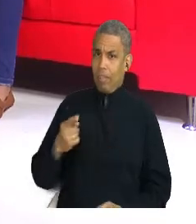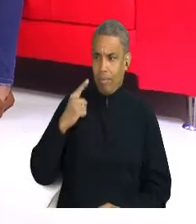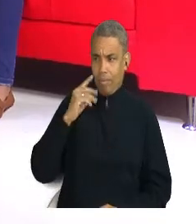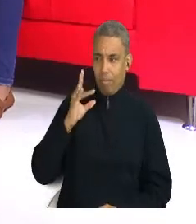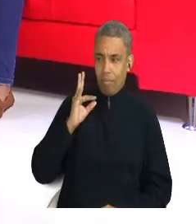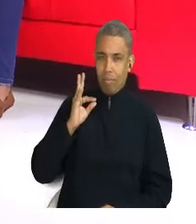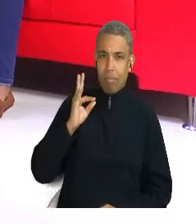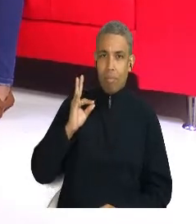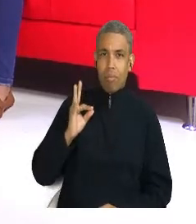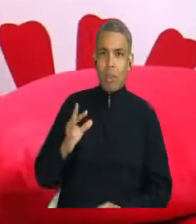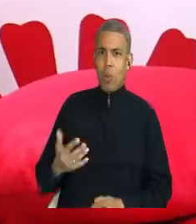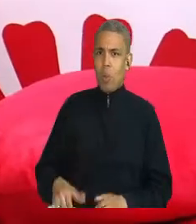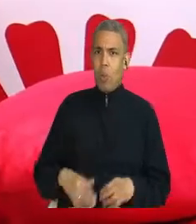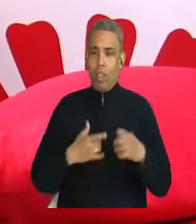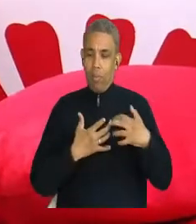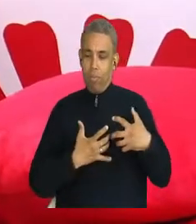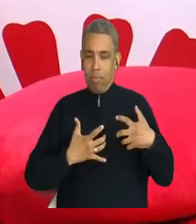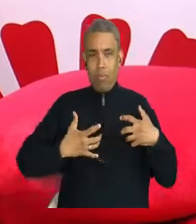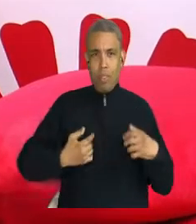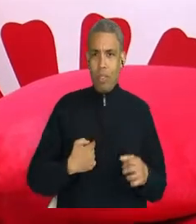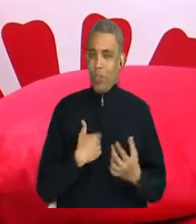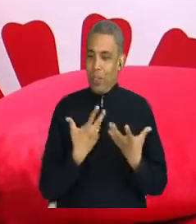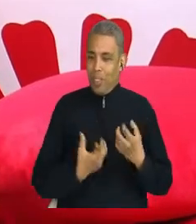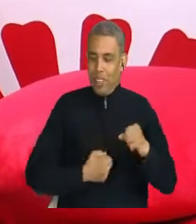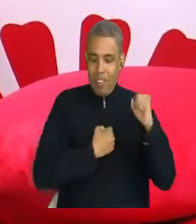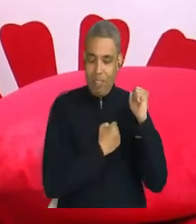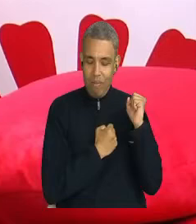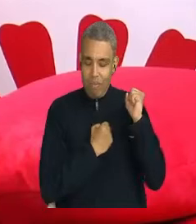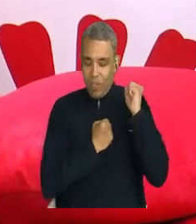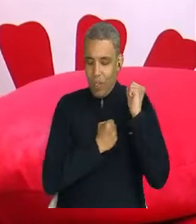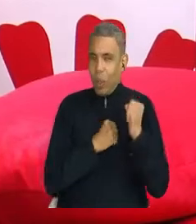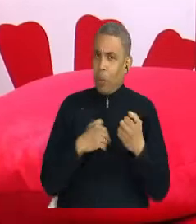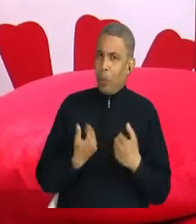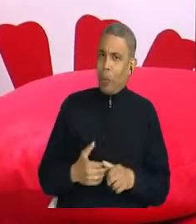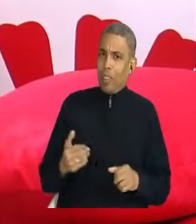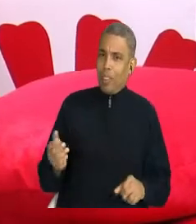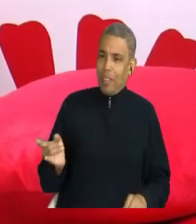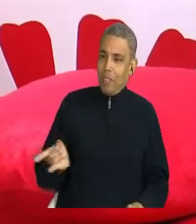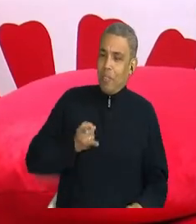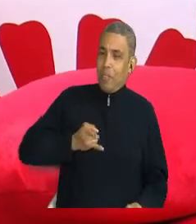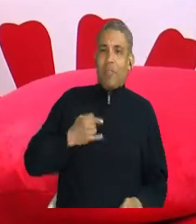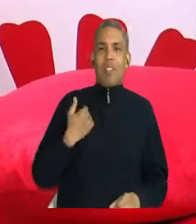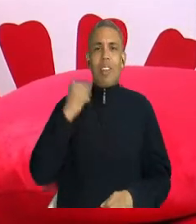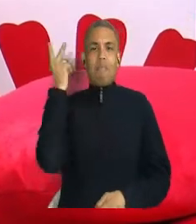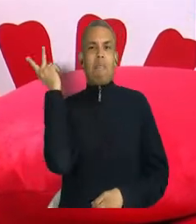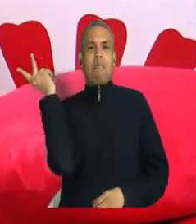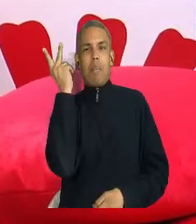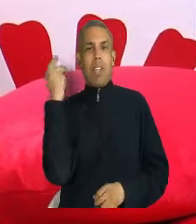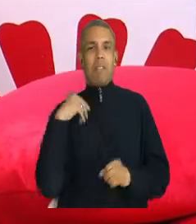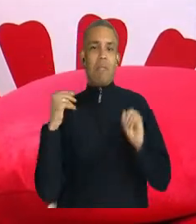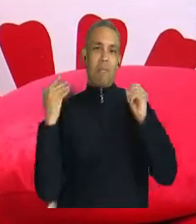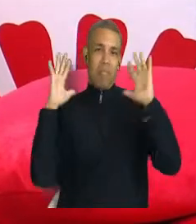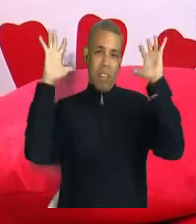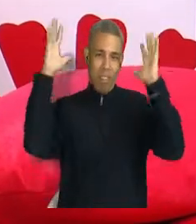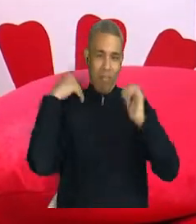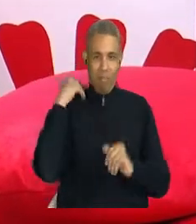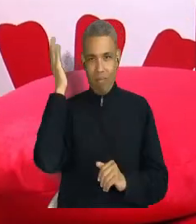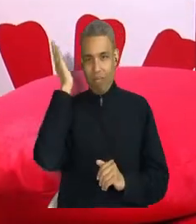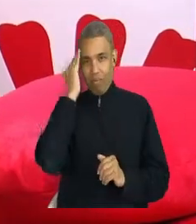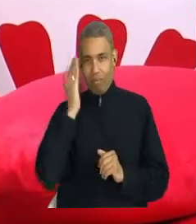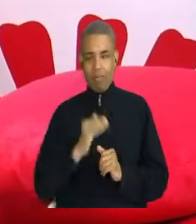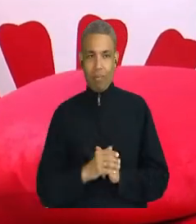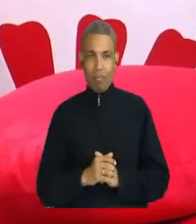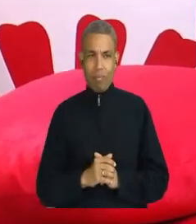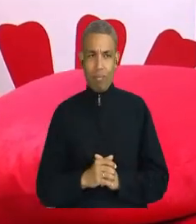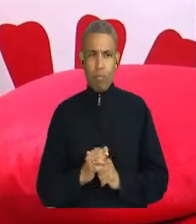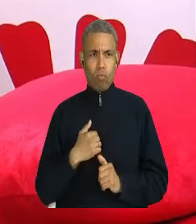mejor dicho, pone a bailar a cualquiera. Yo estaba aquí que me desbarataba. Además que ya es viernes y uno siente como el ambiente de fiesta. Pero bueno, Sergio, yo creo